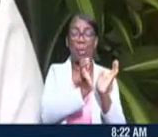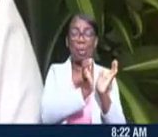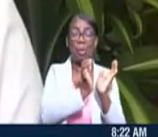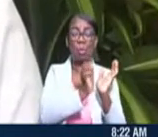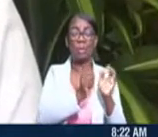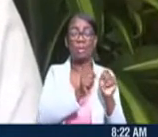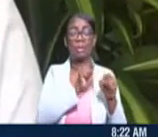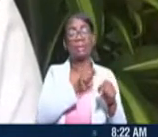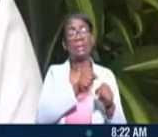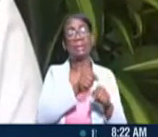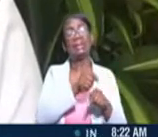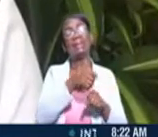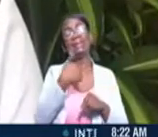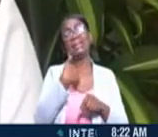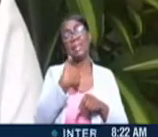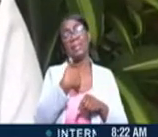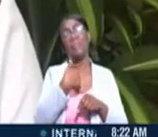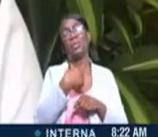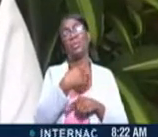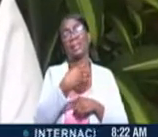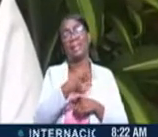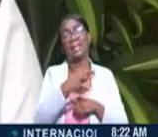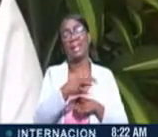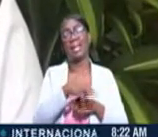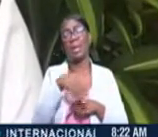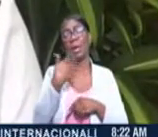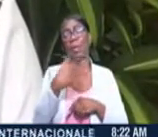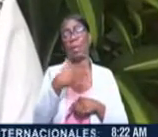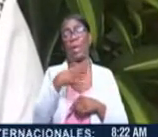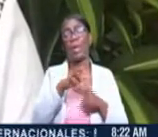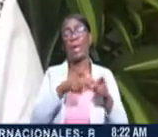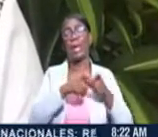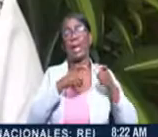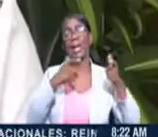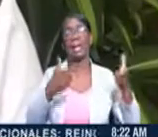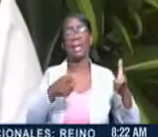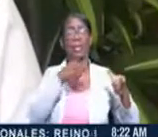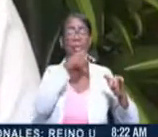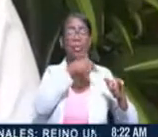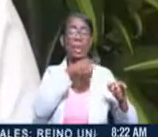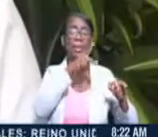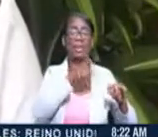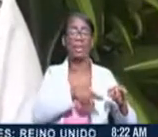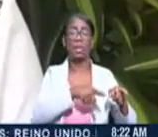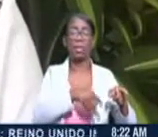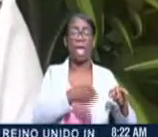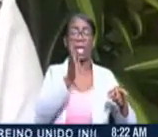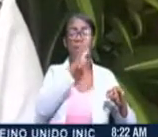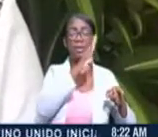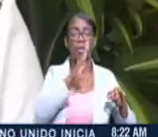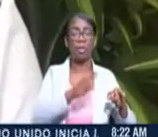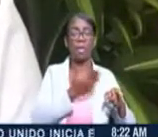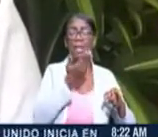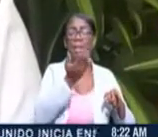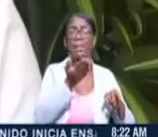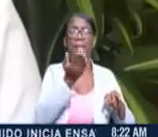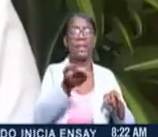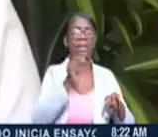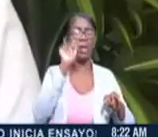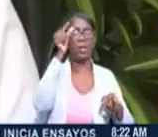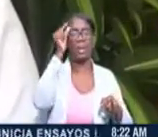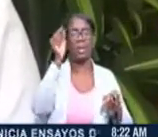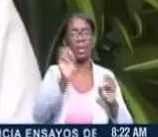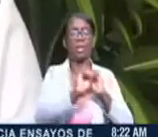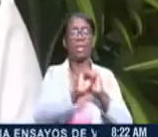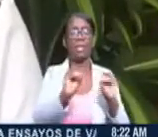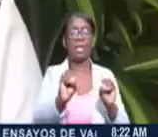tenemos una tarea muy fuerte por delante, porque es una persona que nunca le ha solicitado nada al gobierno.